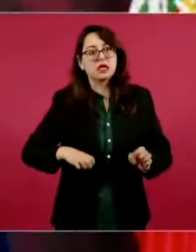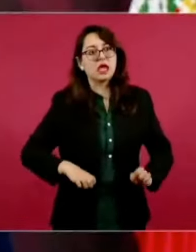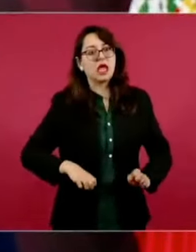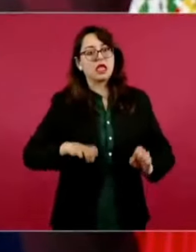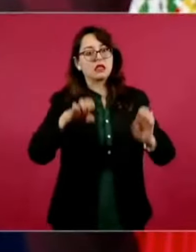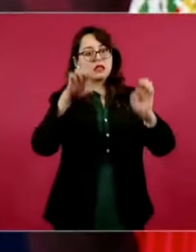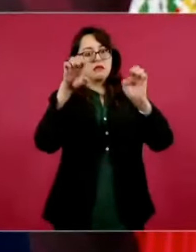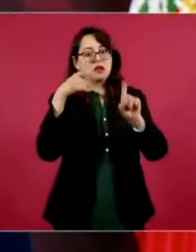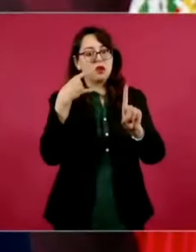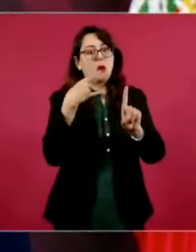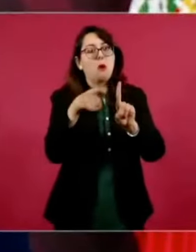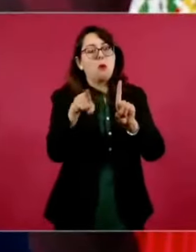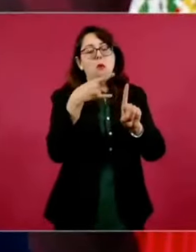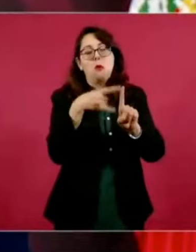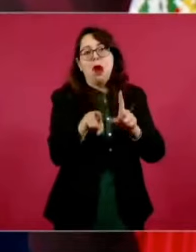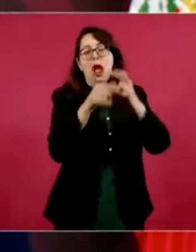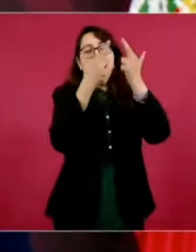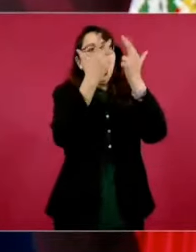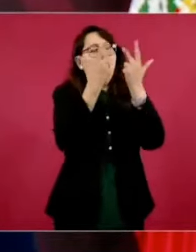noticia